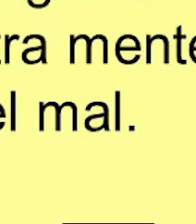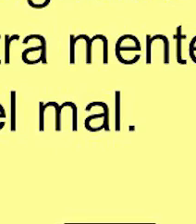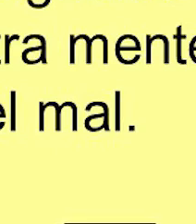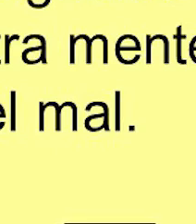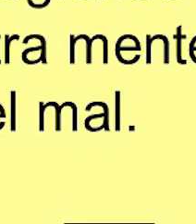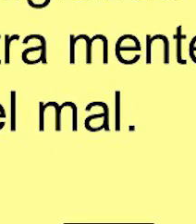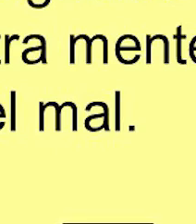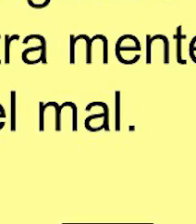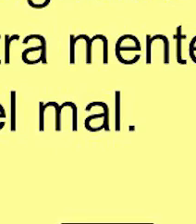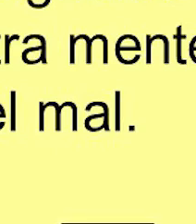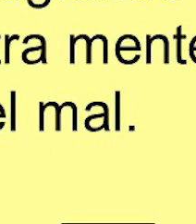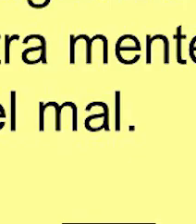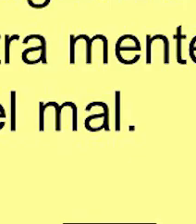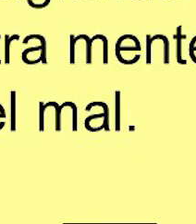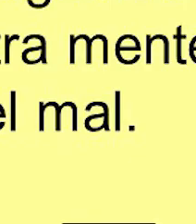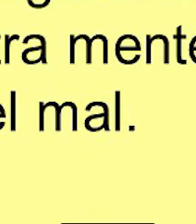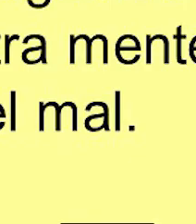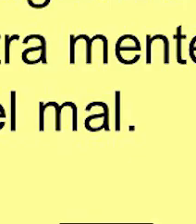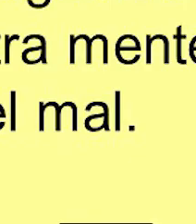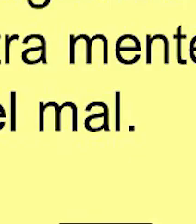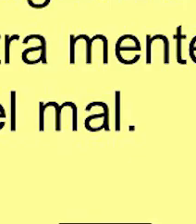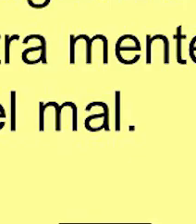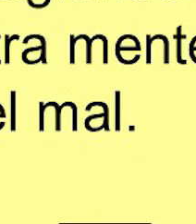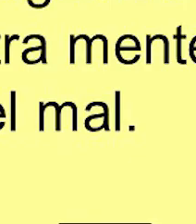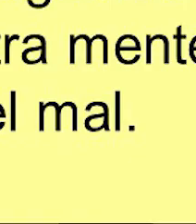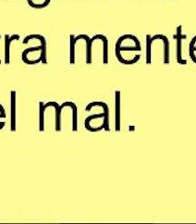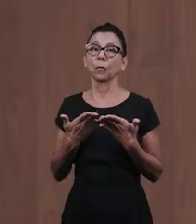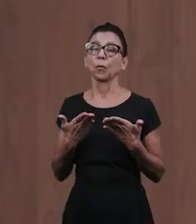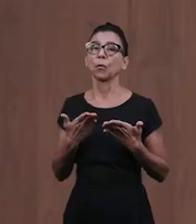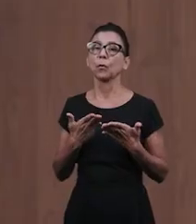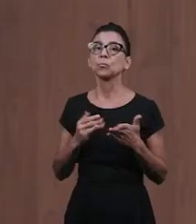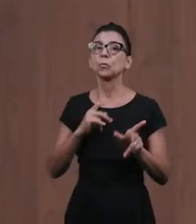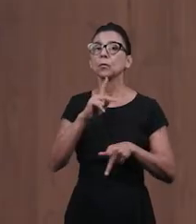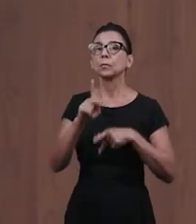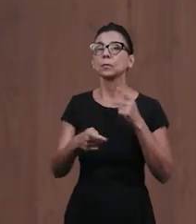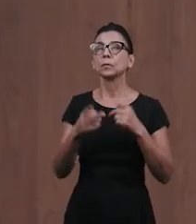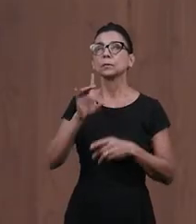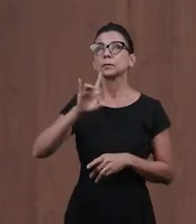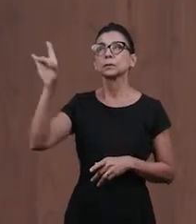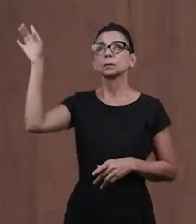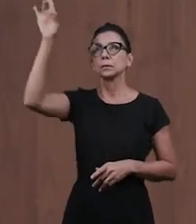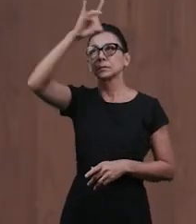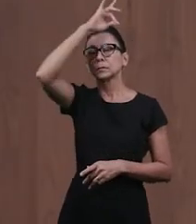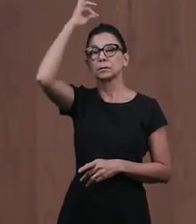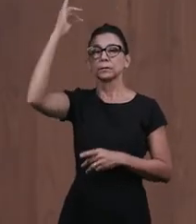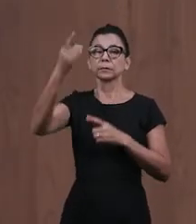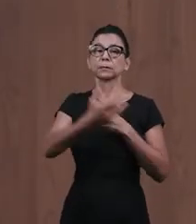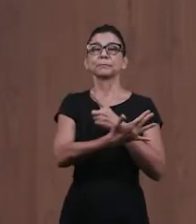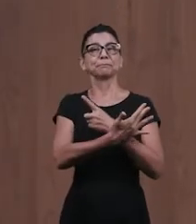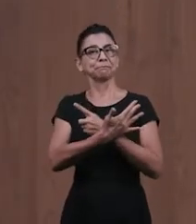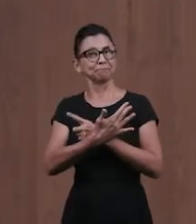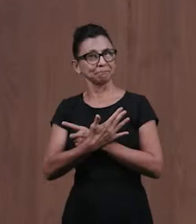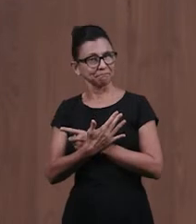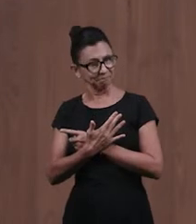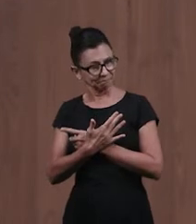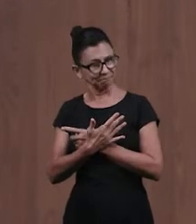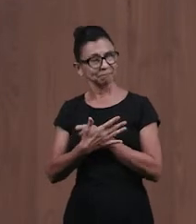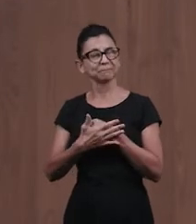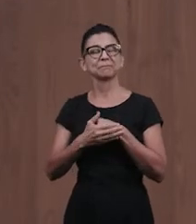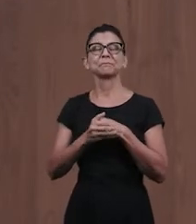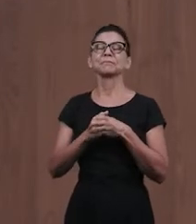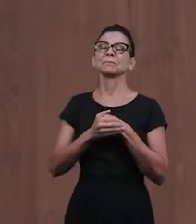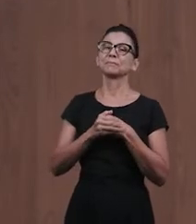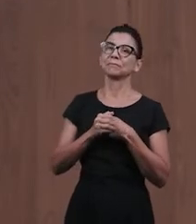mismo aceite que protegió a Moisés nos protege hoy, que es el Espíritu Santo de Dios. El Espíritu Santo viene